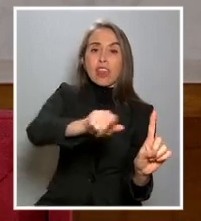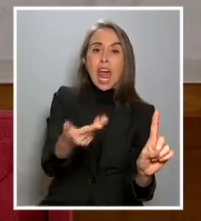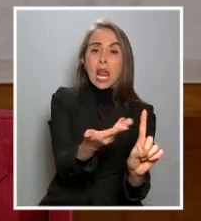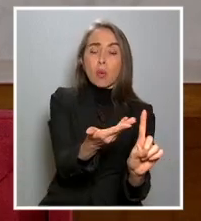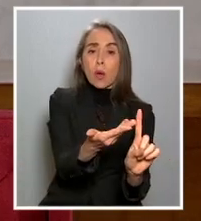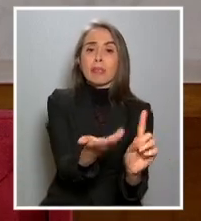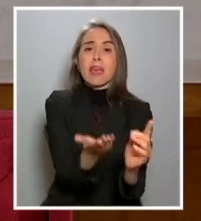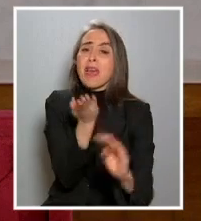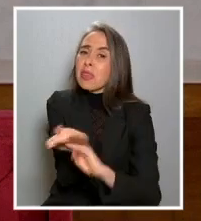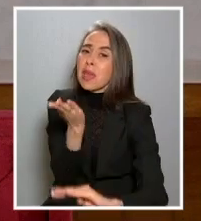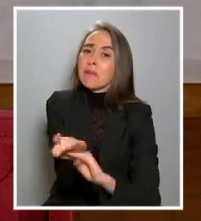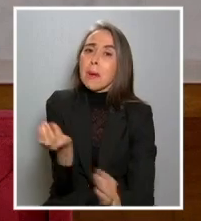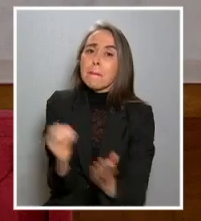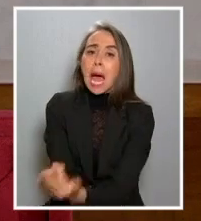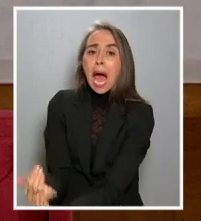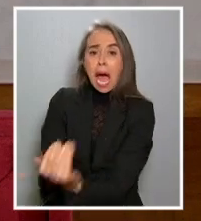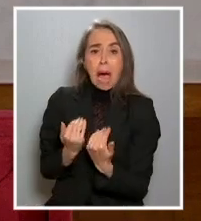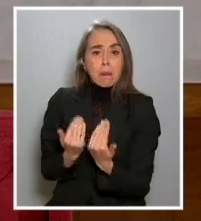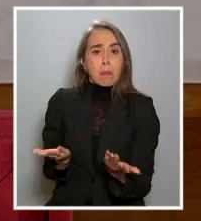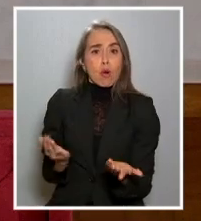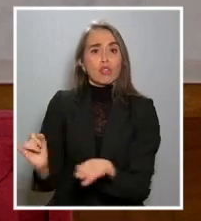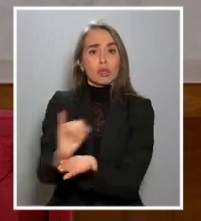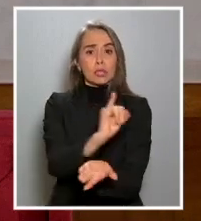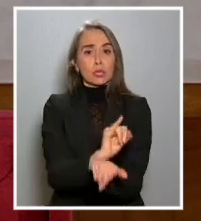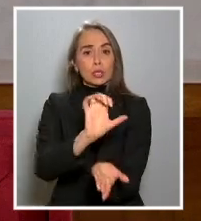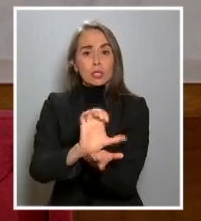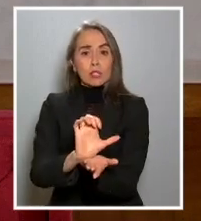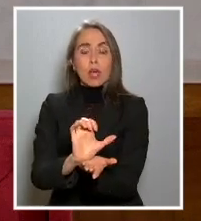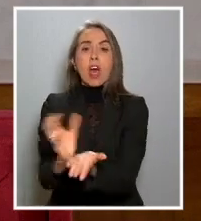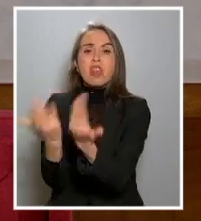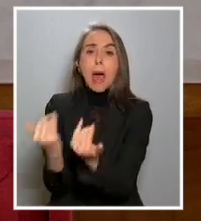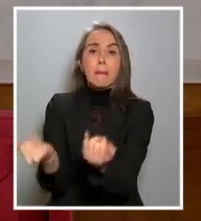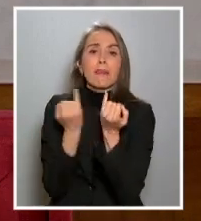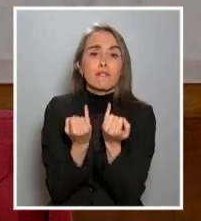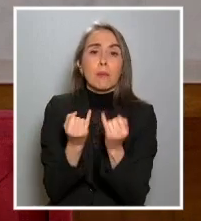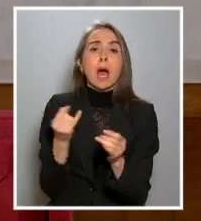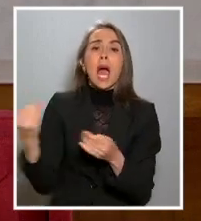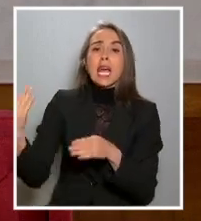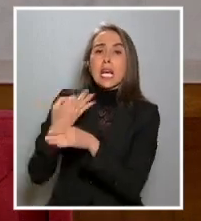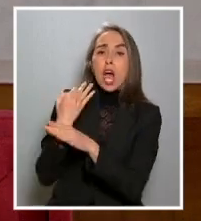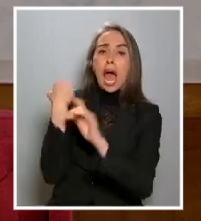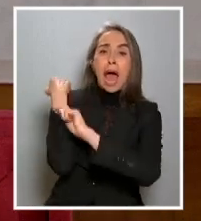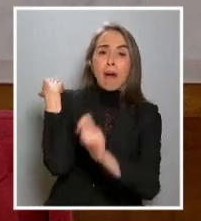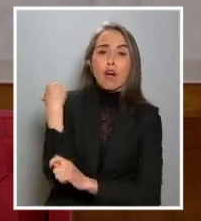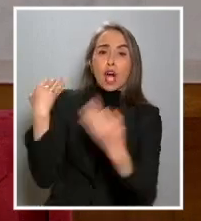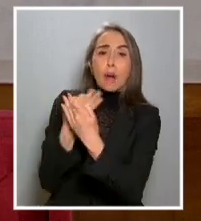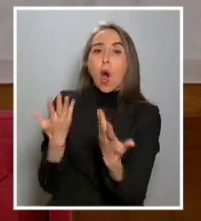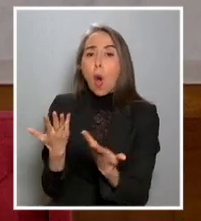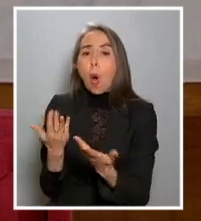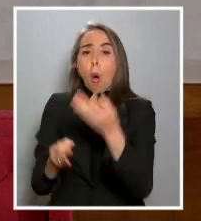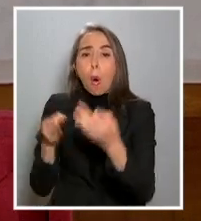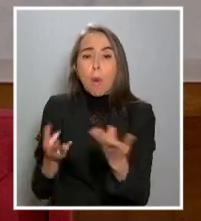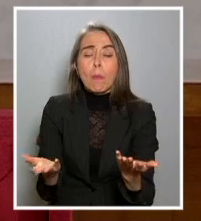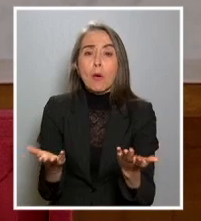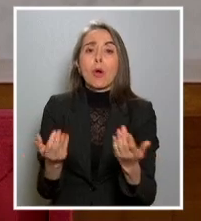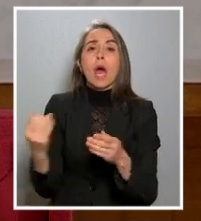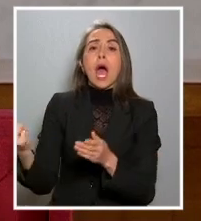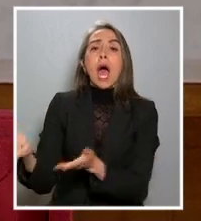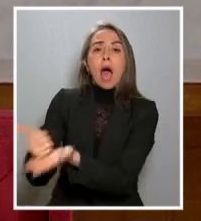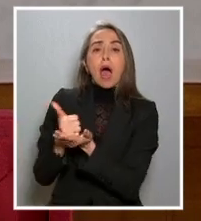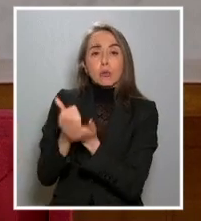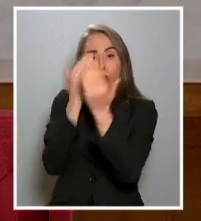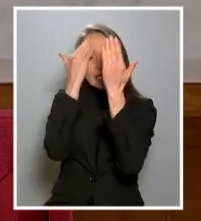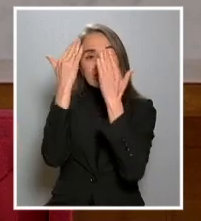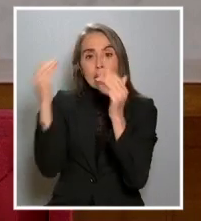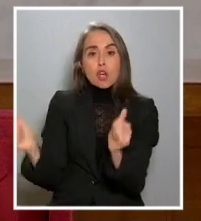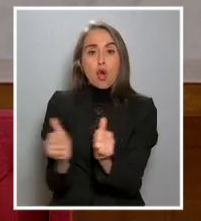contar con un mayor apoyo de las instituciones del Estado en la entrega de información, en la orientación legal y en el acompañamiento psicológico. Con